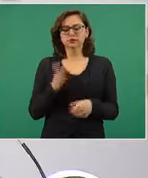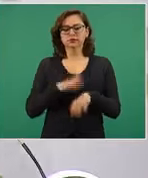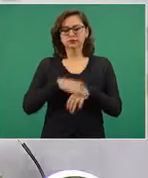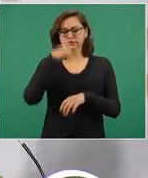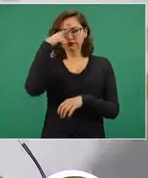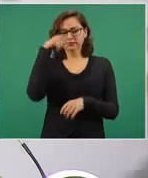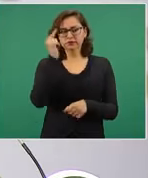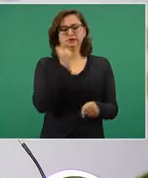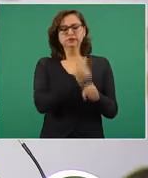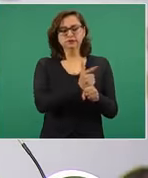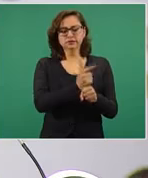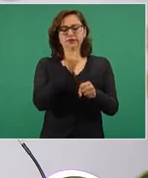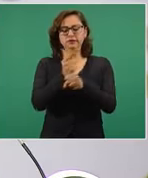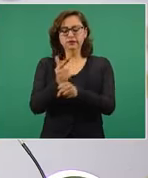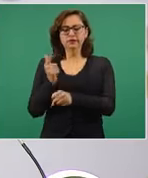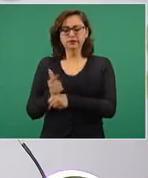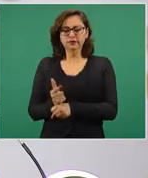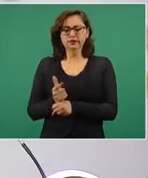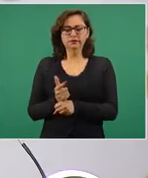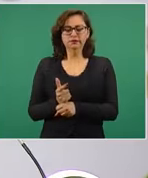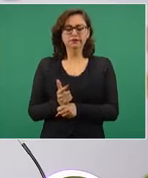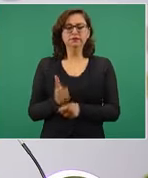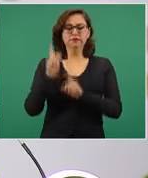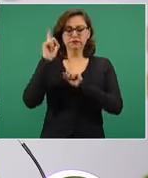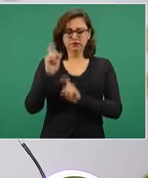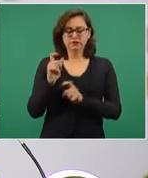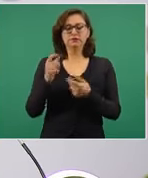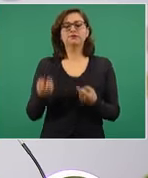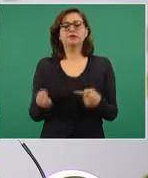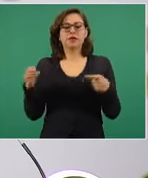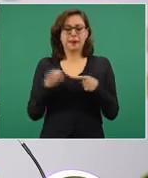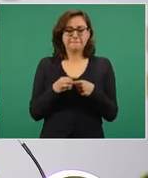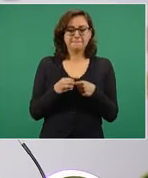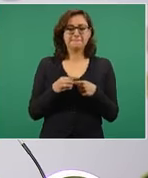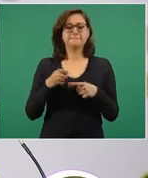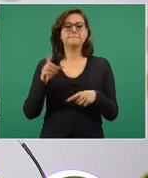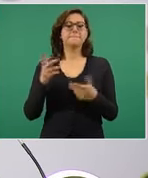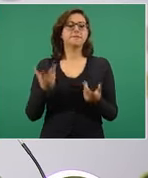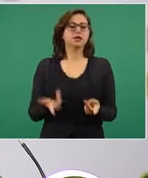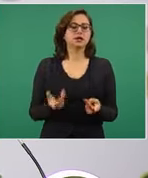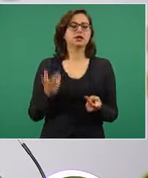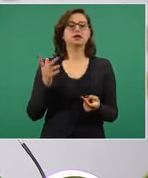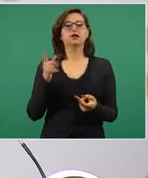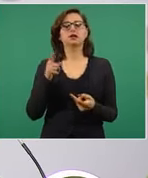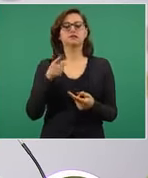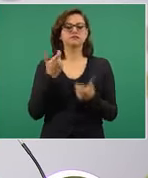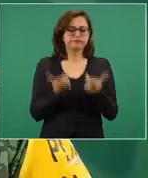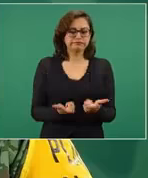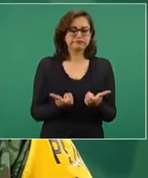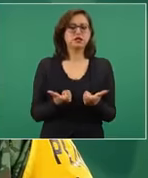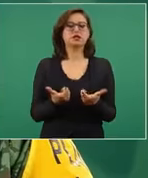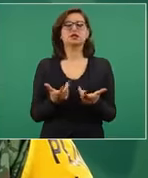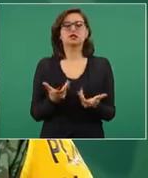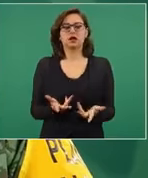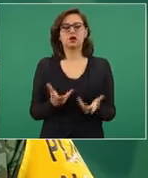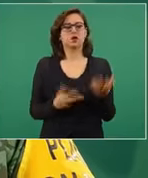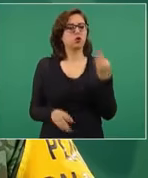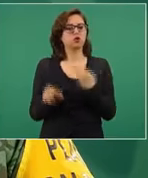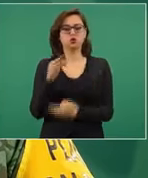facilidad armas, municiones, recursos, dinero.